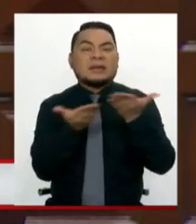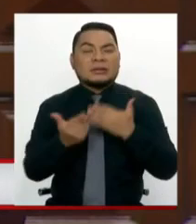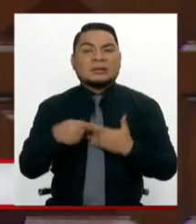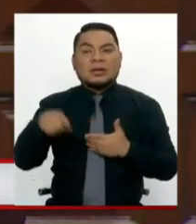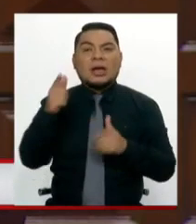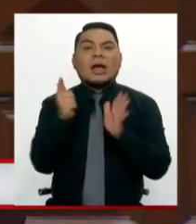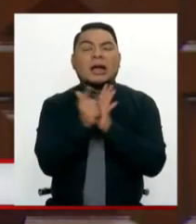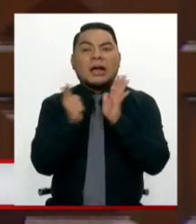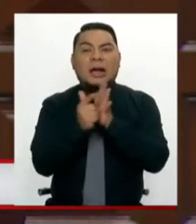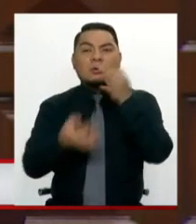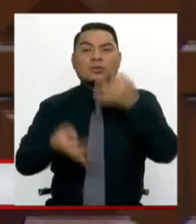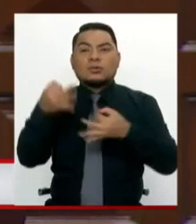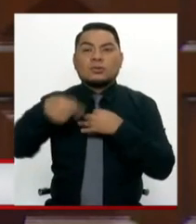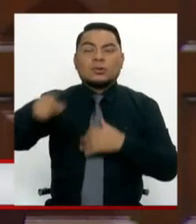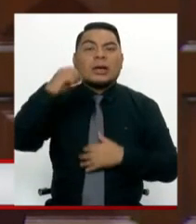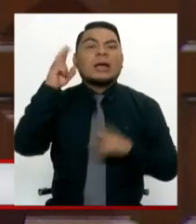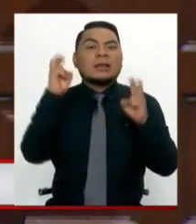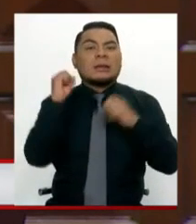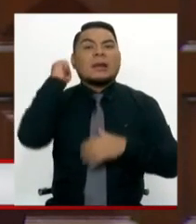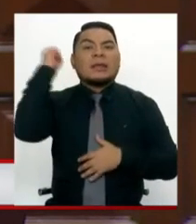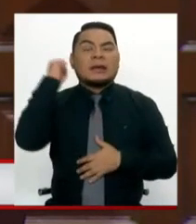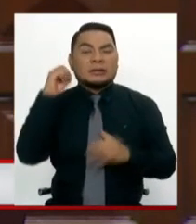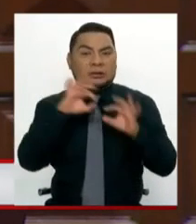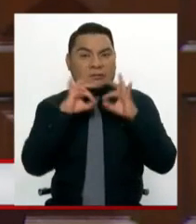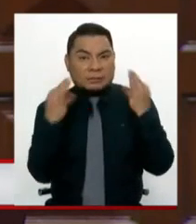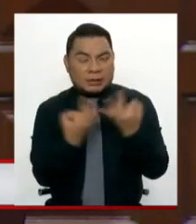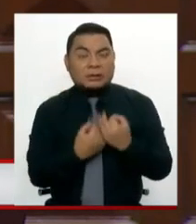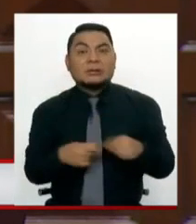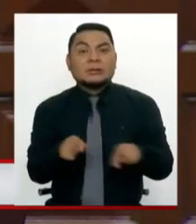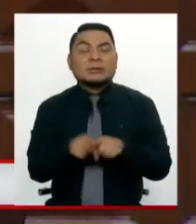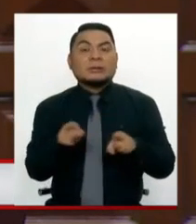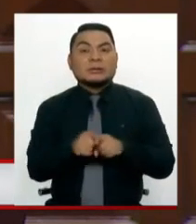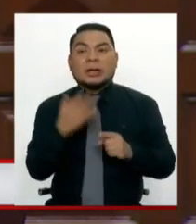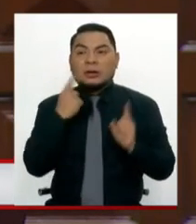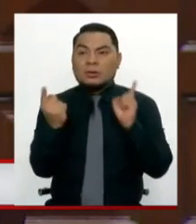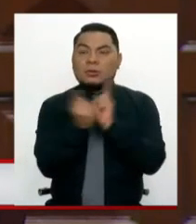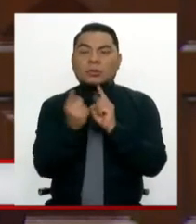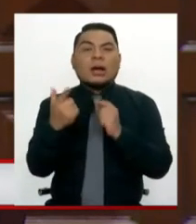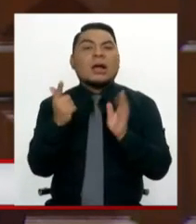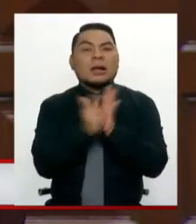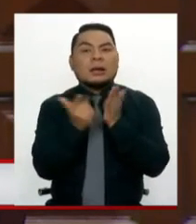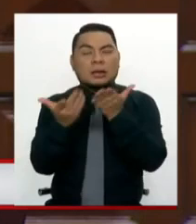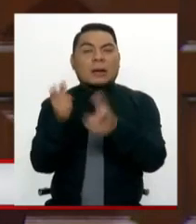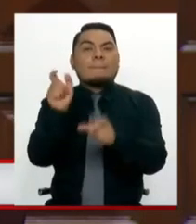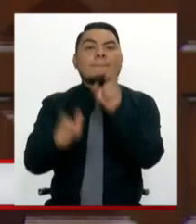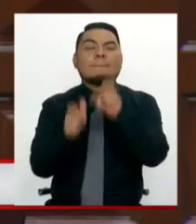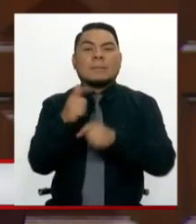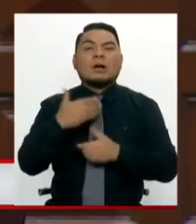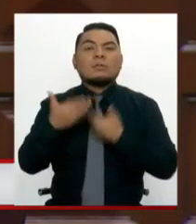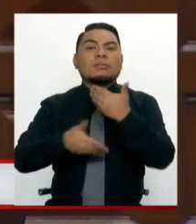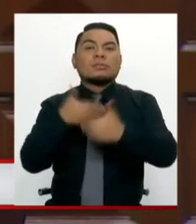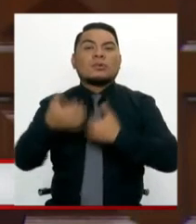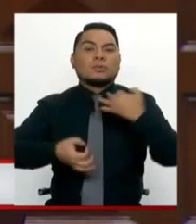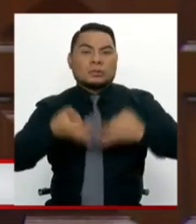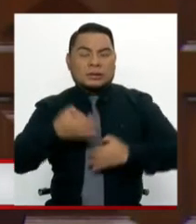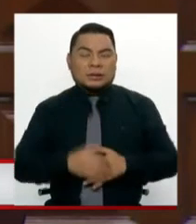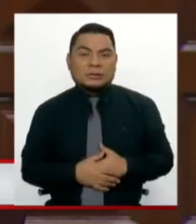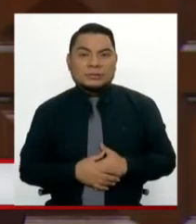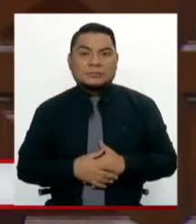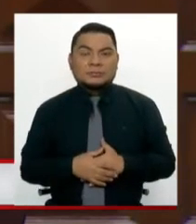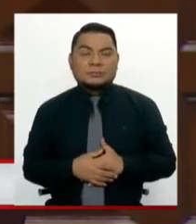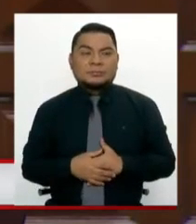la ciudadanía en temas de derechos de familia y el patrocinio legal de las víctimas en los procesos judiciales.